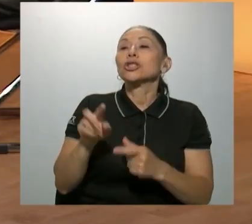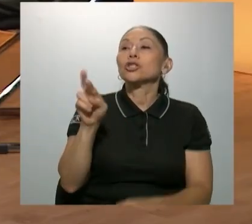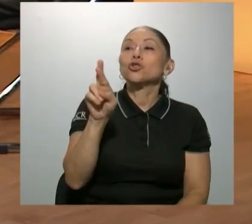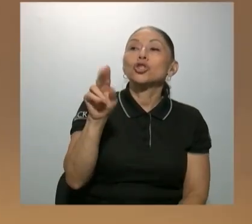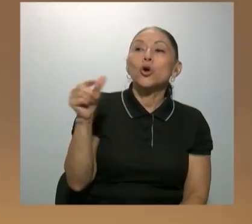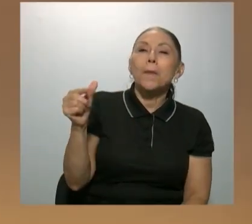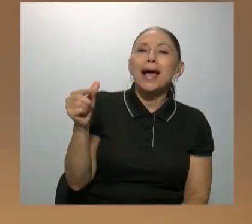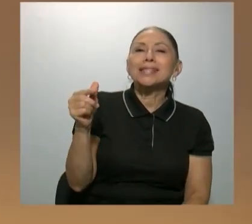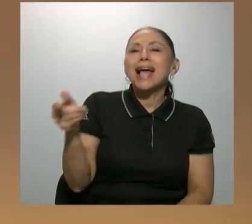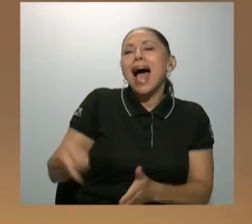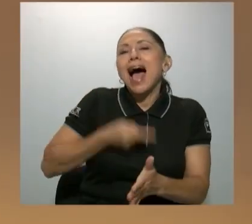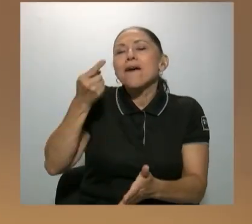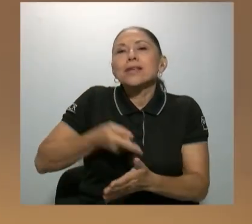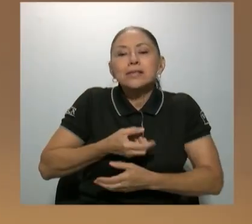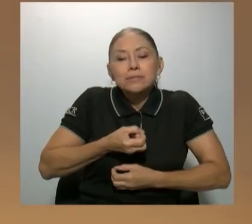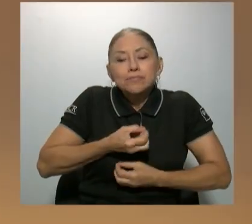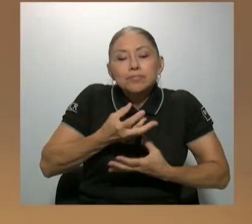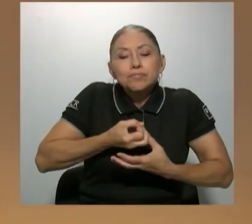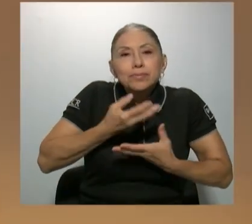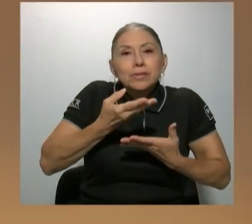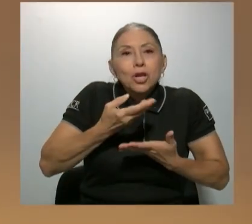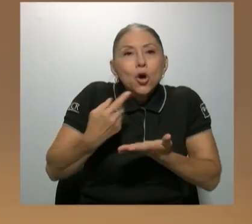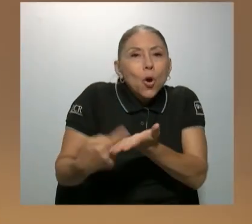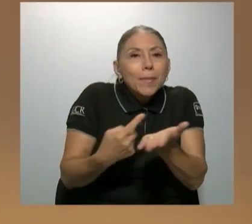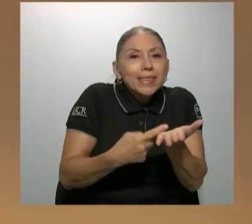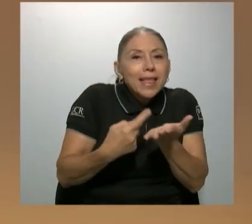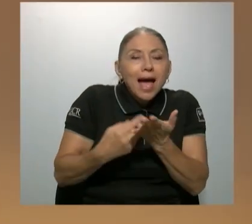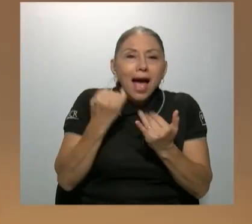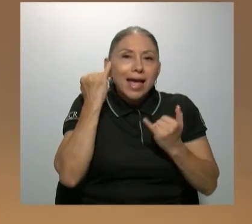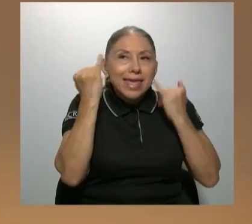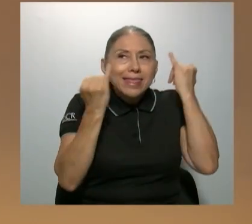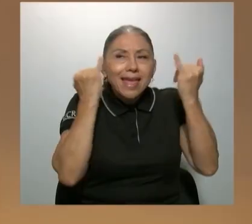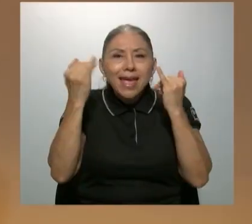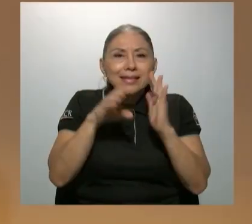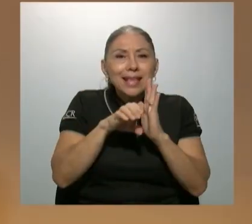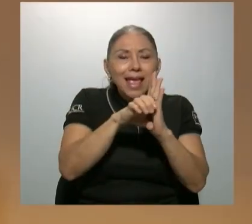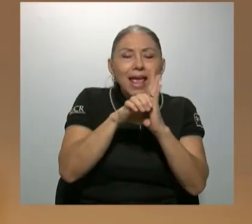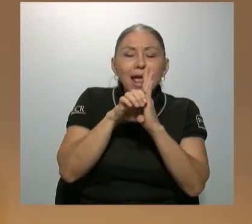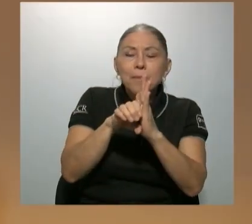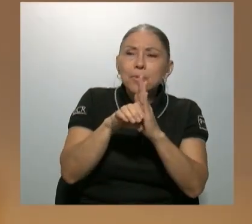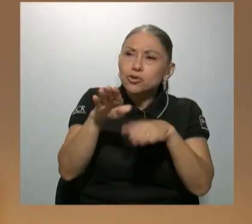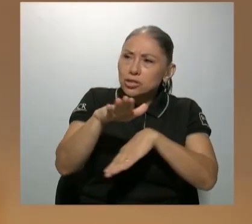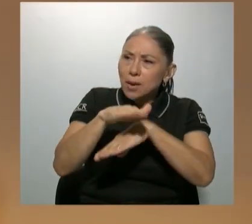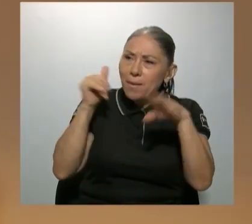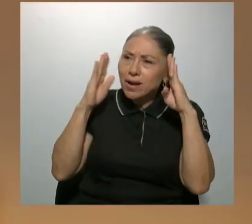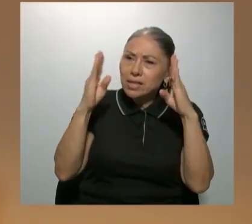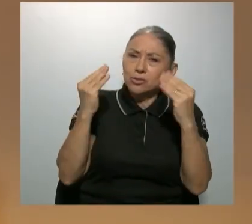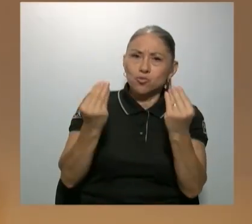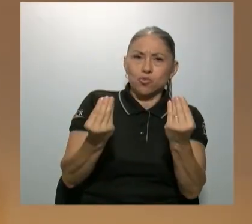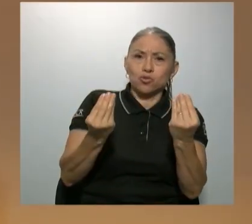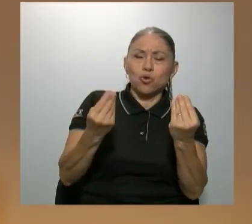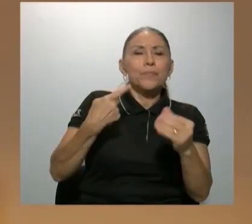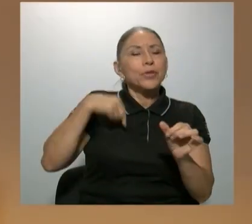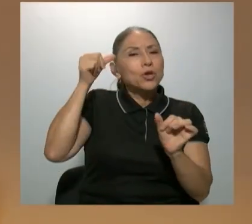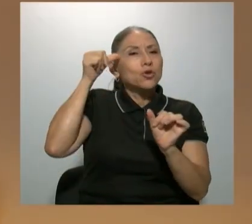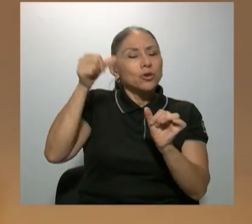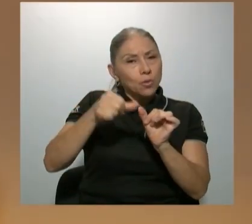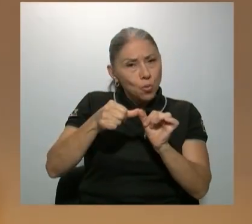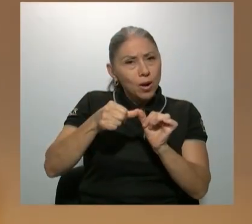comentarios, algunas ideas, unos ejemplos que eran muy llamativos. Recuerdo que una